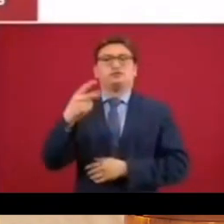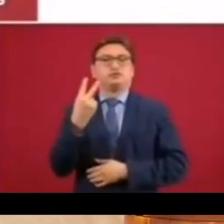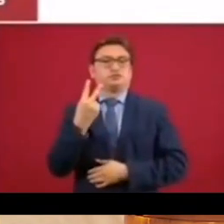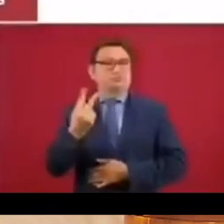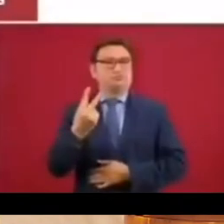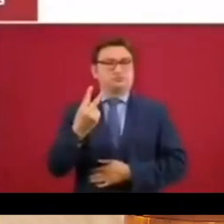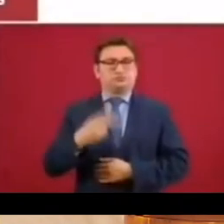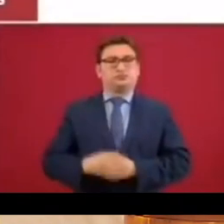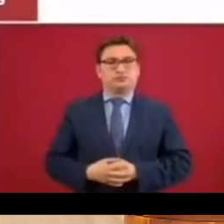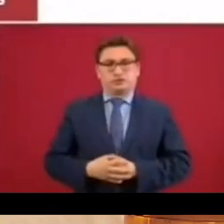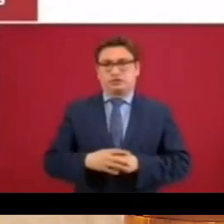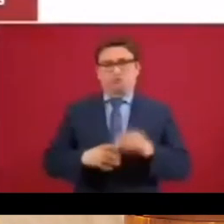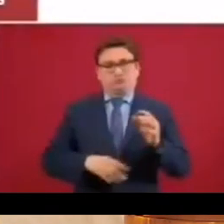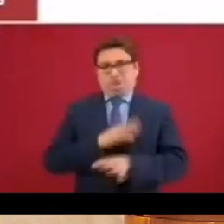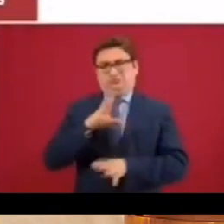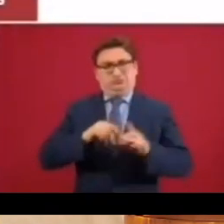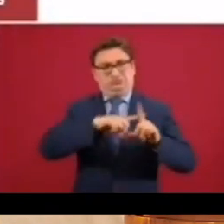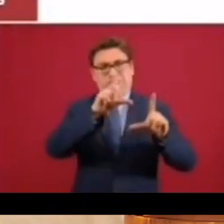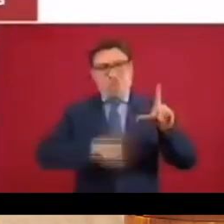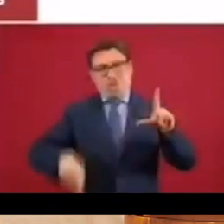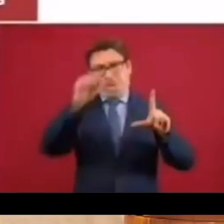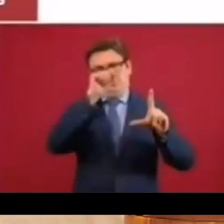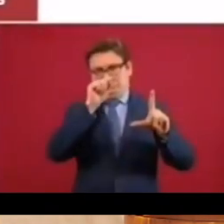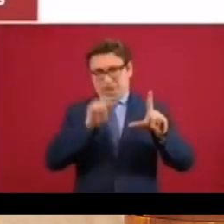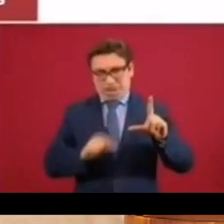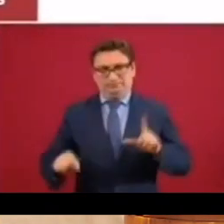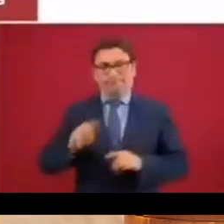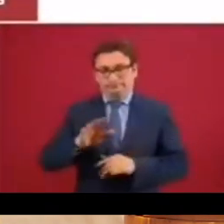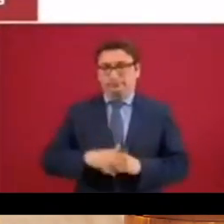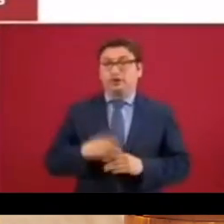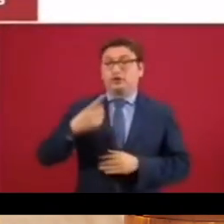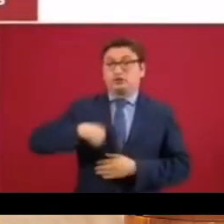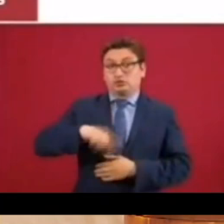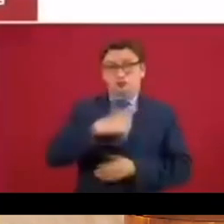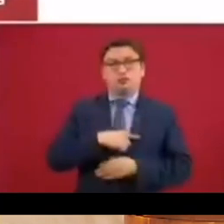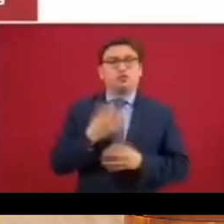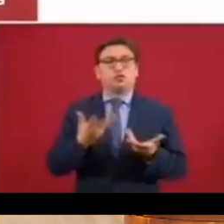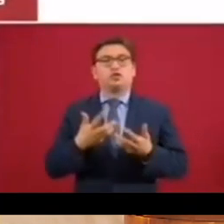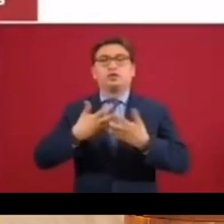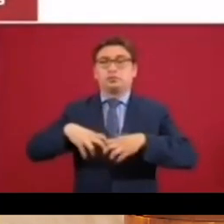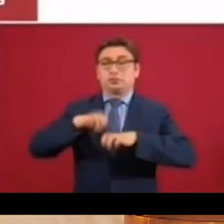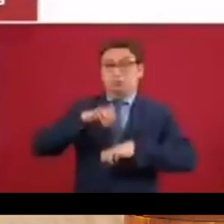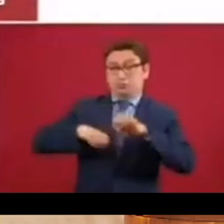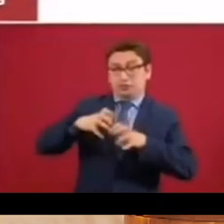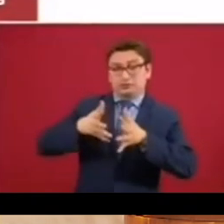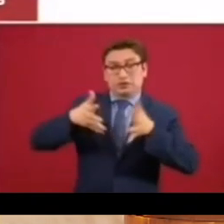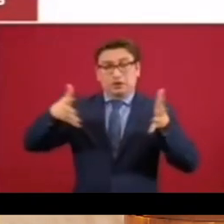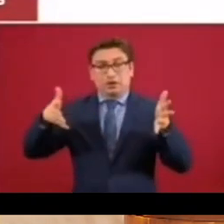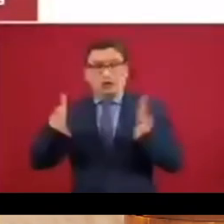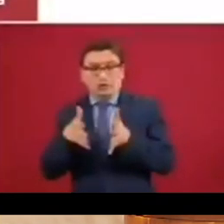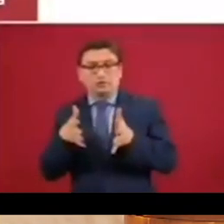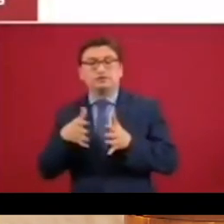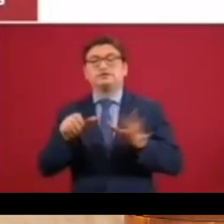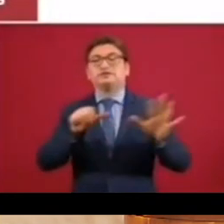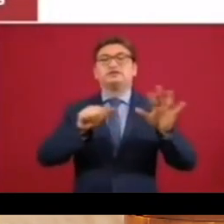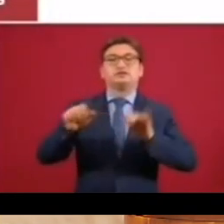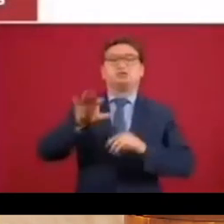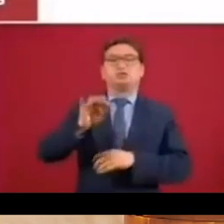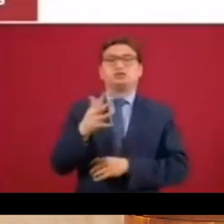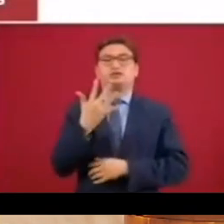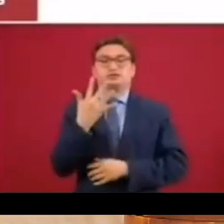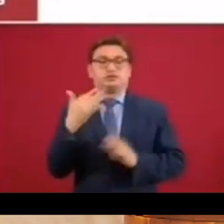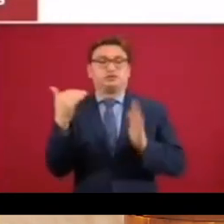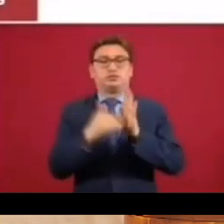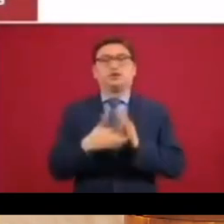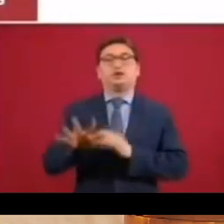645,102 en todo el país. Si lo vemos por tamaño de las empresas, de estos